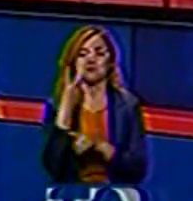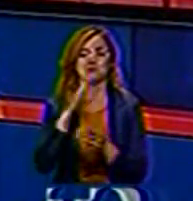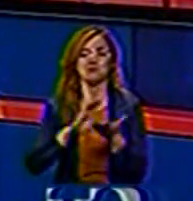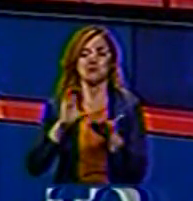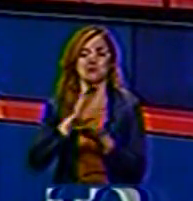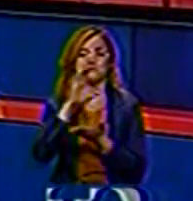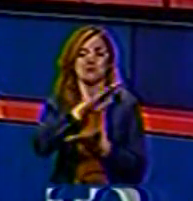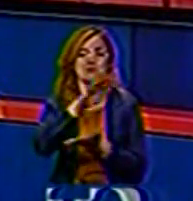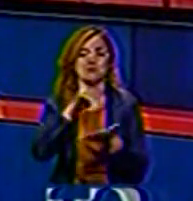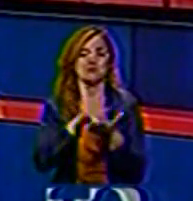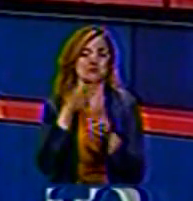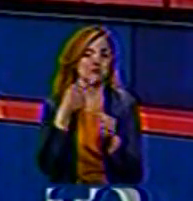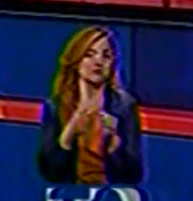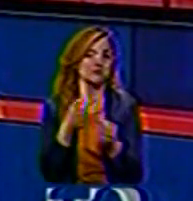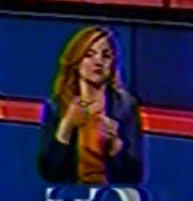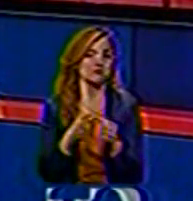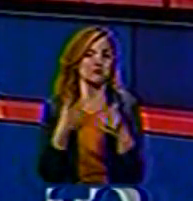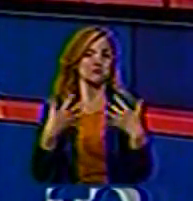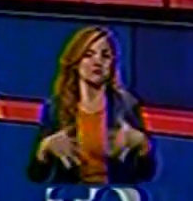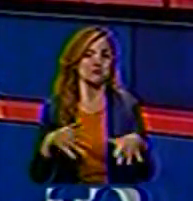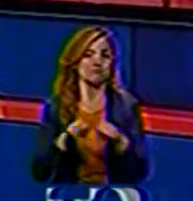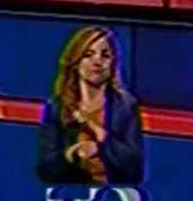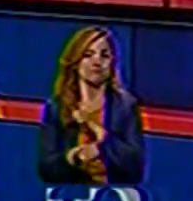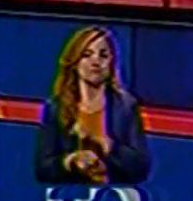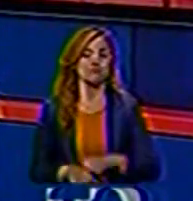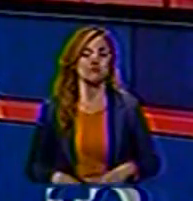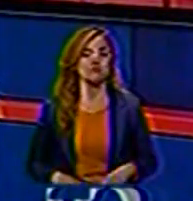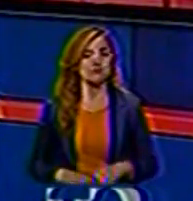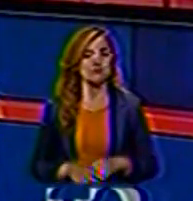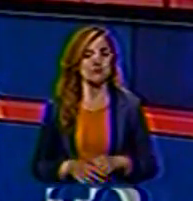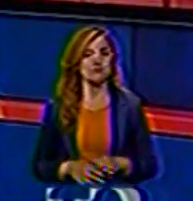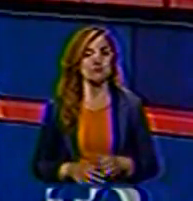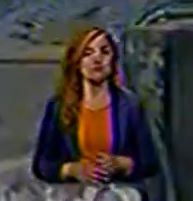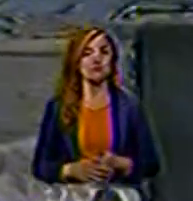colegios del centro de la capital fueron gravemente afectados.